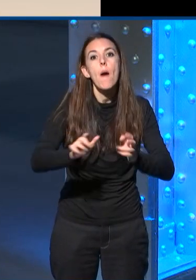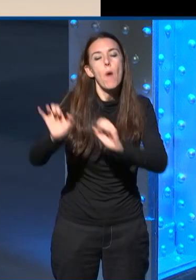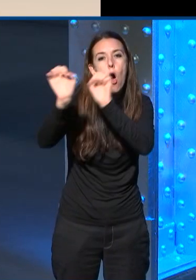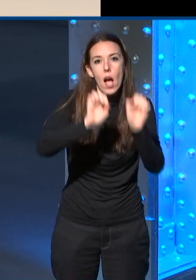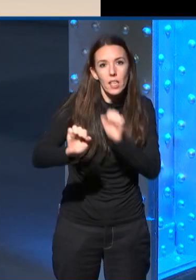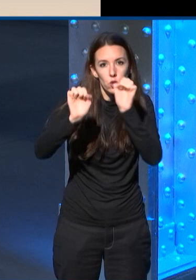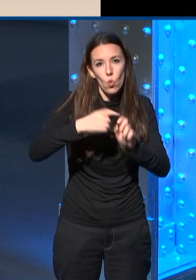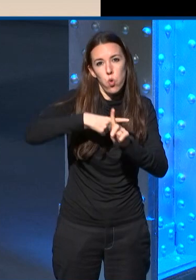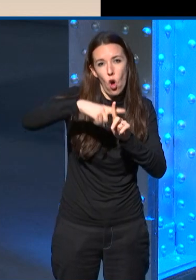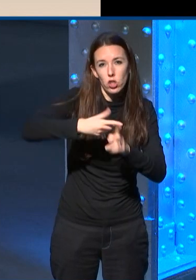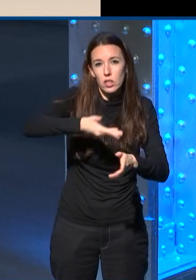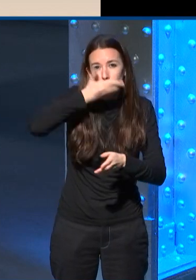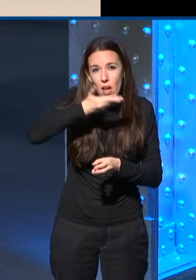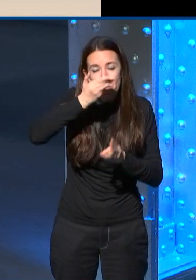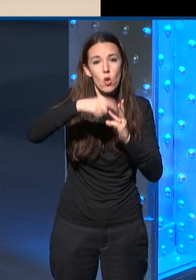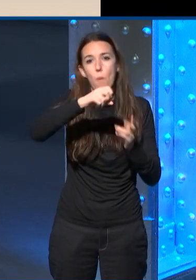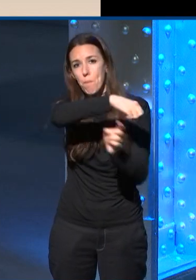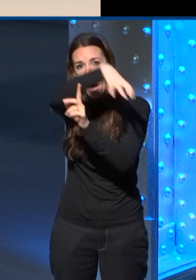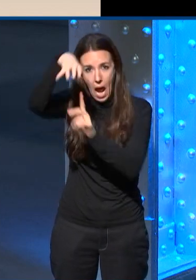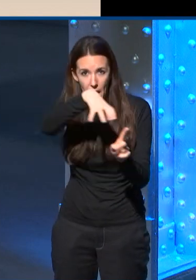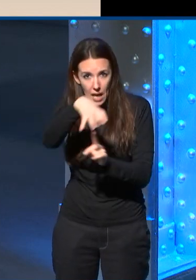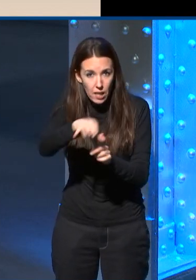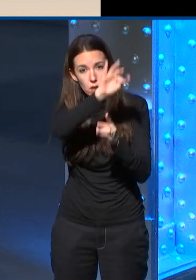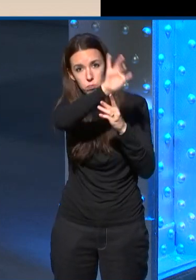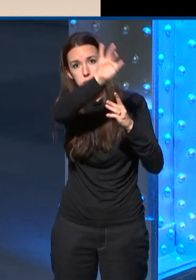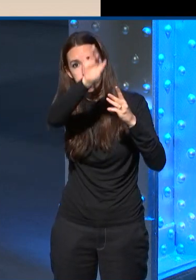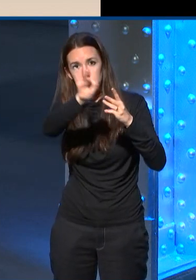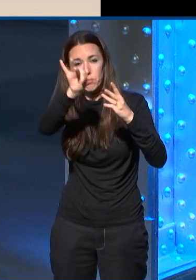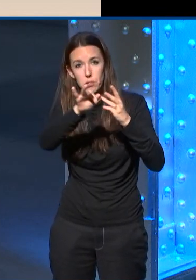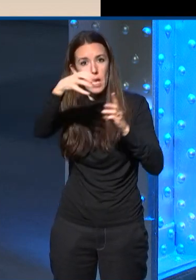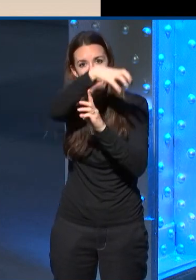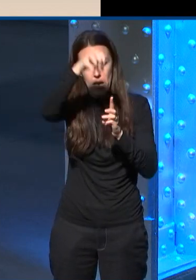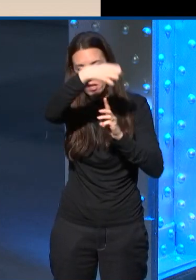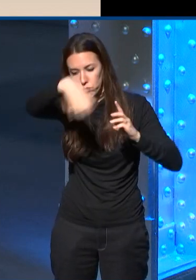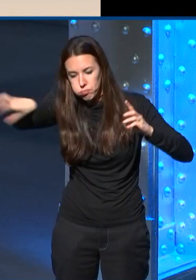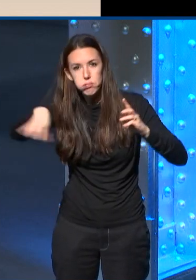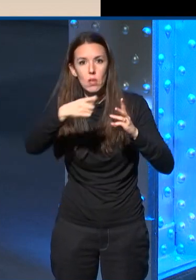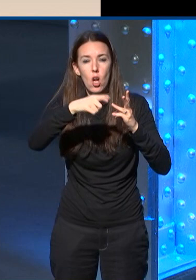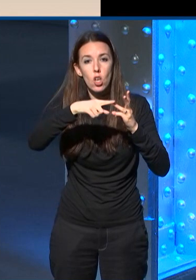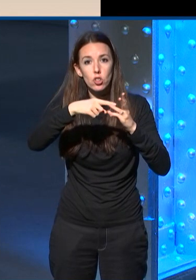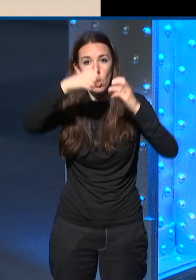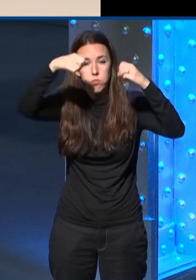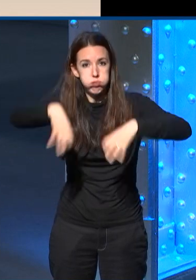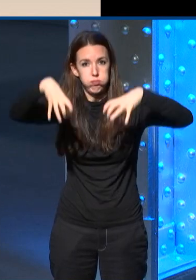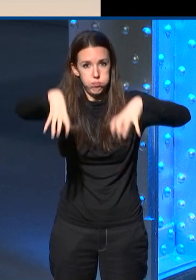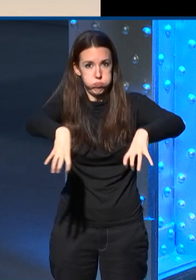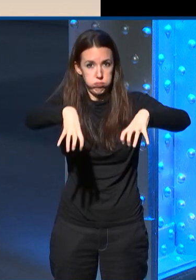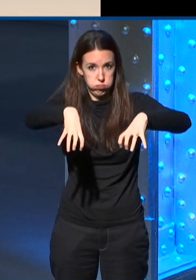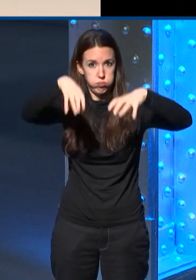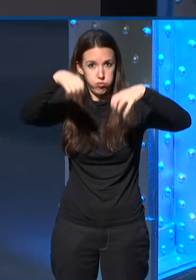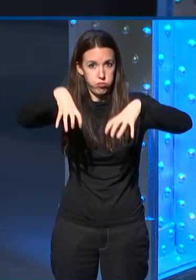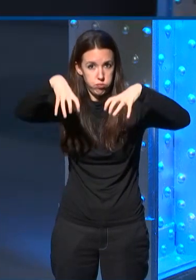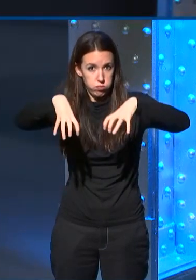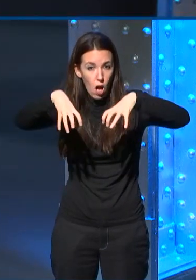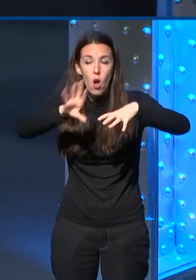un paracaídas y en un momento dado ya nos libramos también del paracaídas, actúan unos retrocohetes en esta tercera figura antes